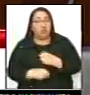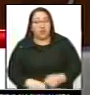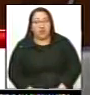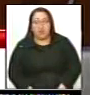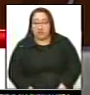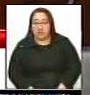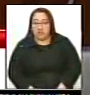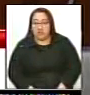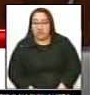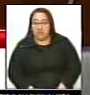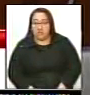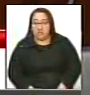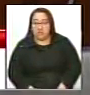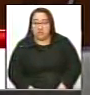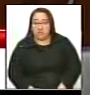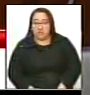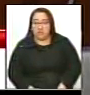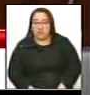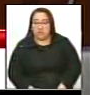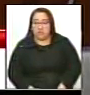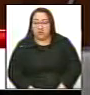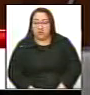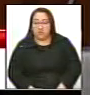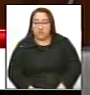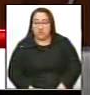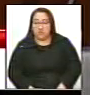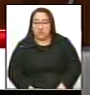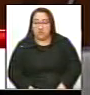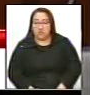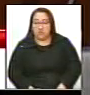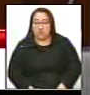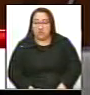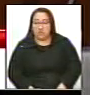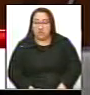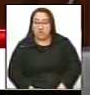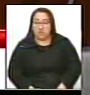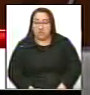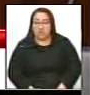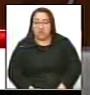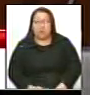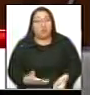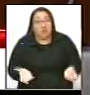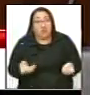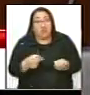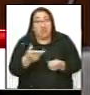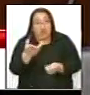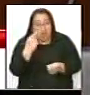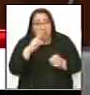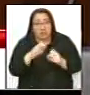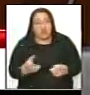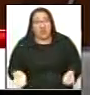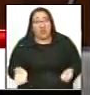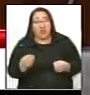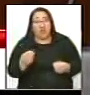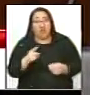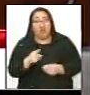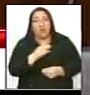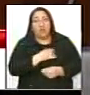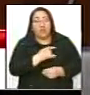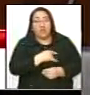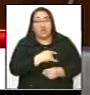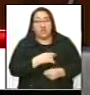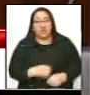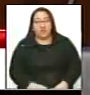Ahí la Unidad de Inteligencia Financiera tiene un informe al respecto, y 50 millones de dólares que se han ido afuera. Entonces, bueno, eso hay que investigarlo. ¿Cómo es que las